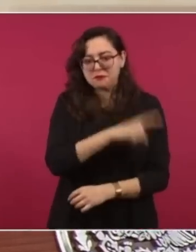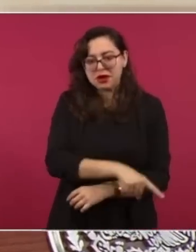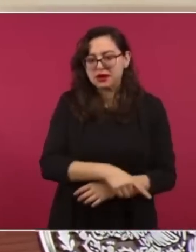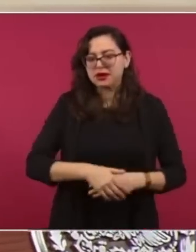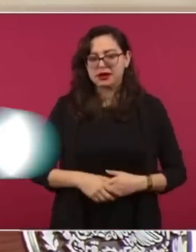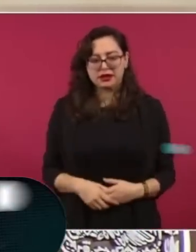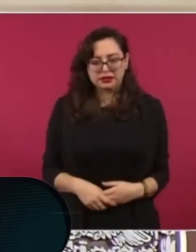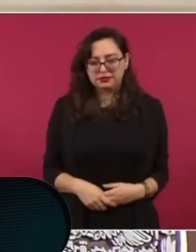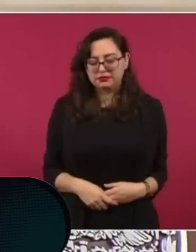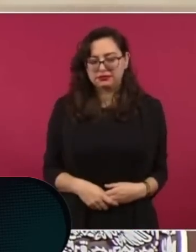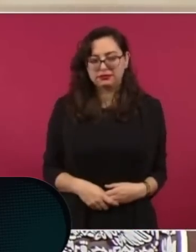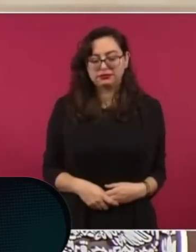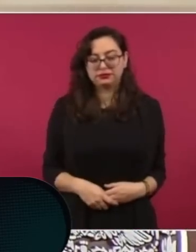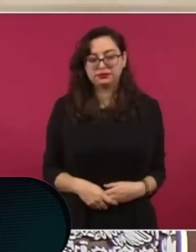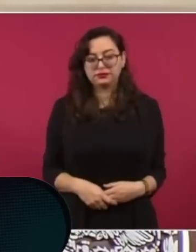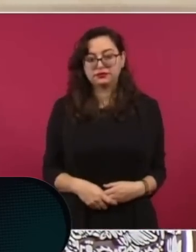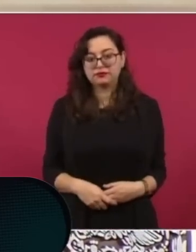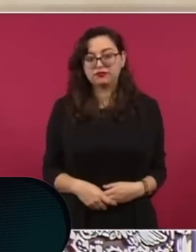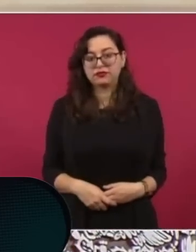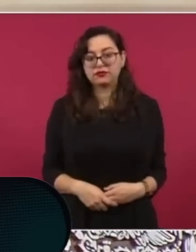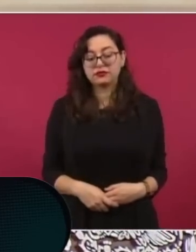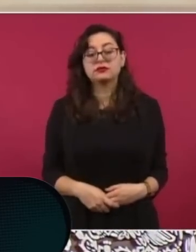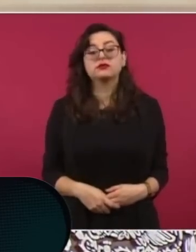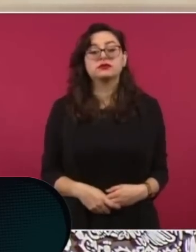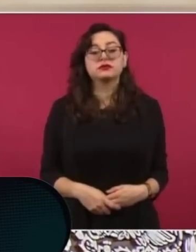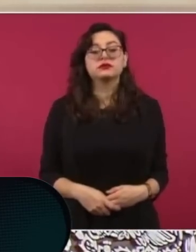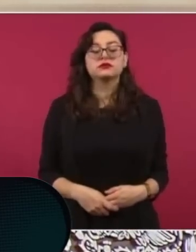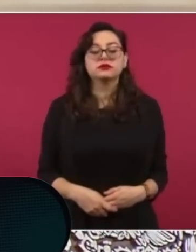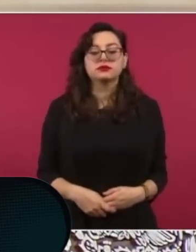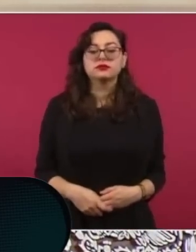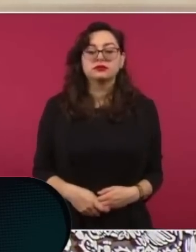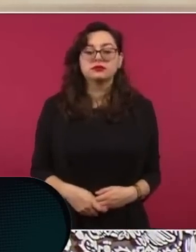no solo la delincuencia